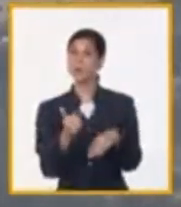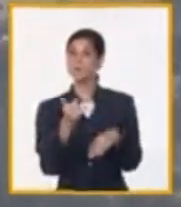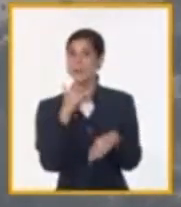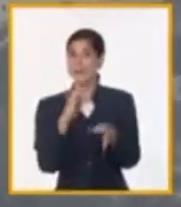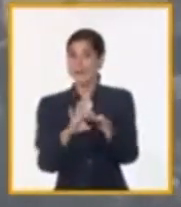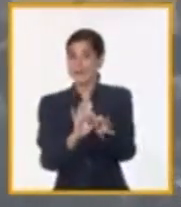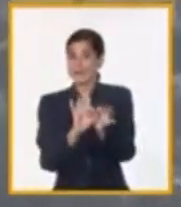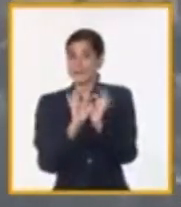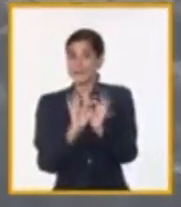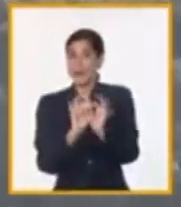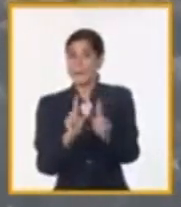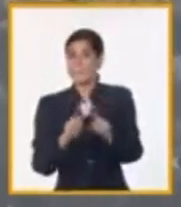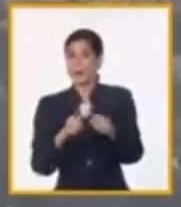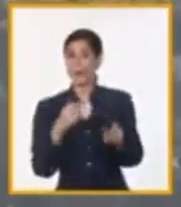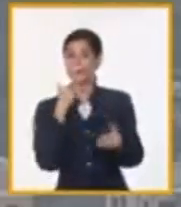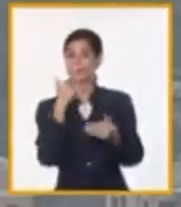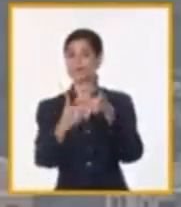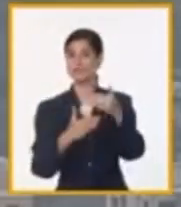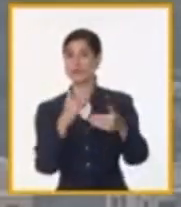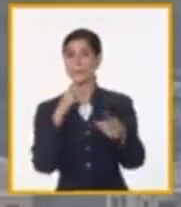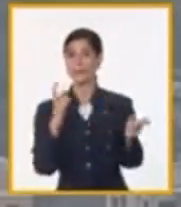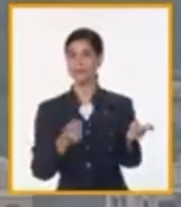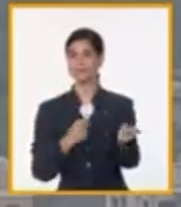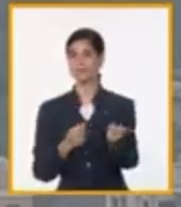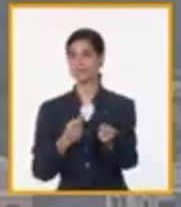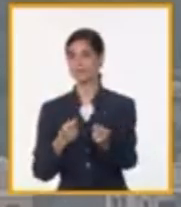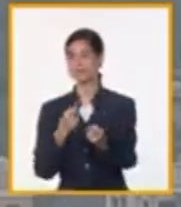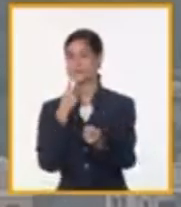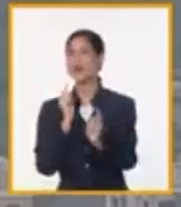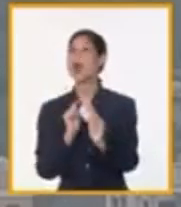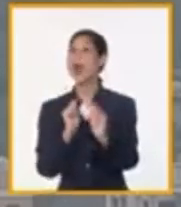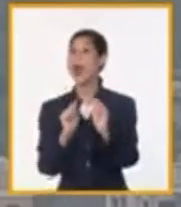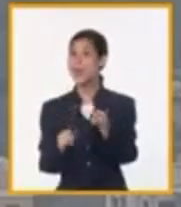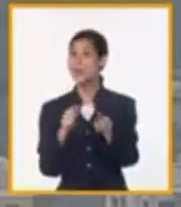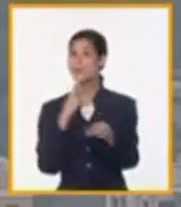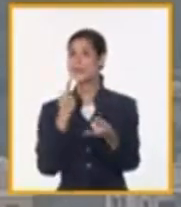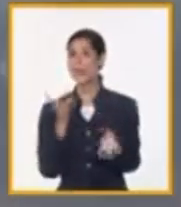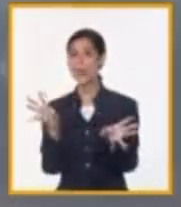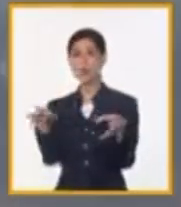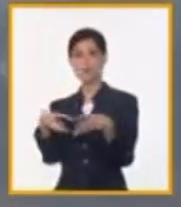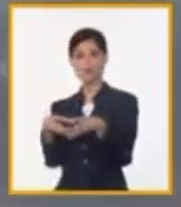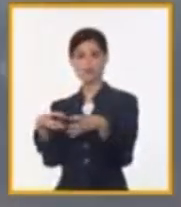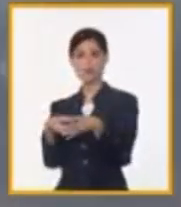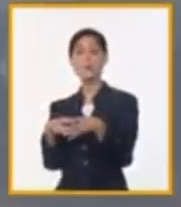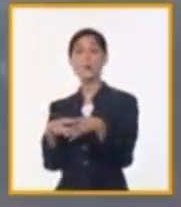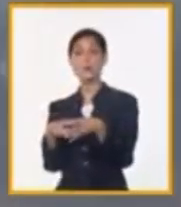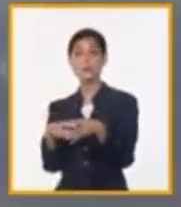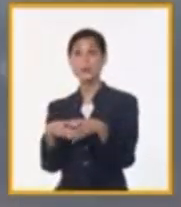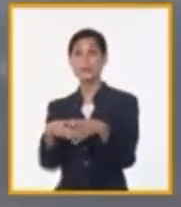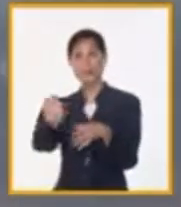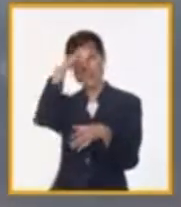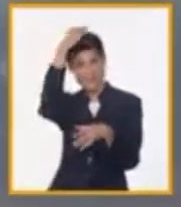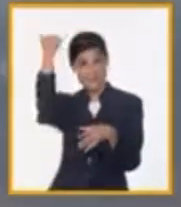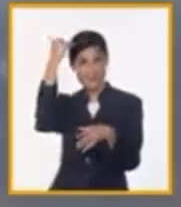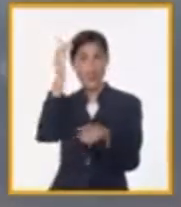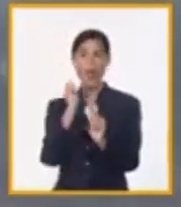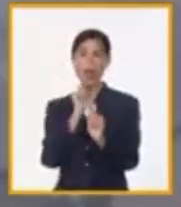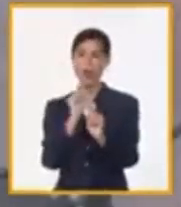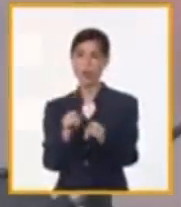Israel y jamás en el territorio palestino desencadenada por el ataque del movimiento islamista el 7 de